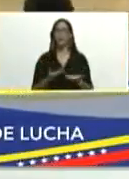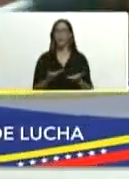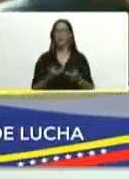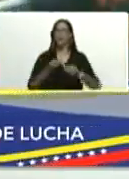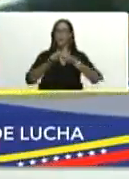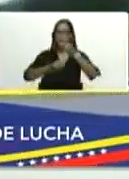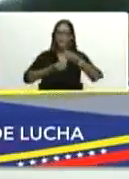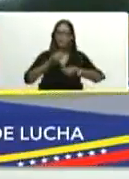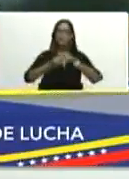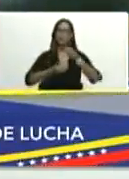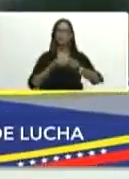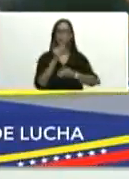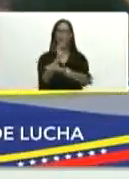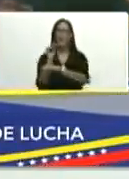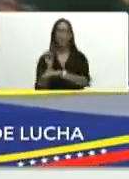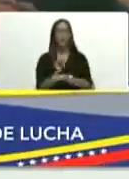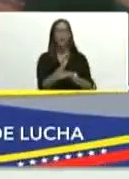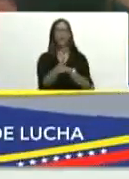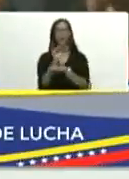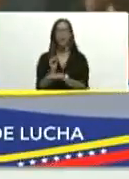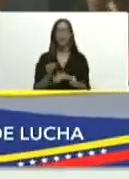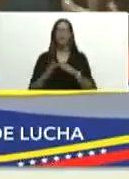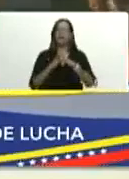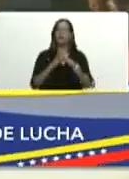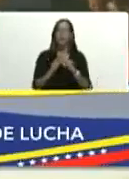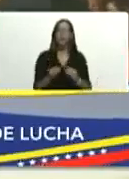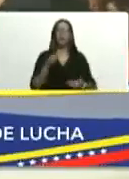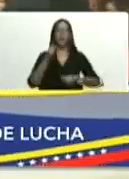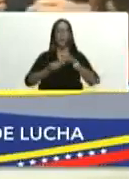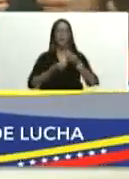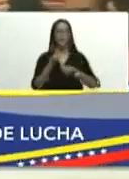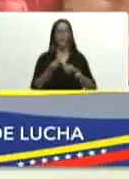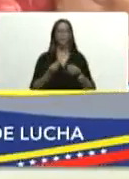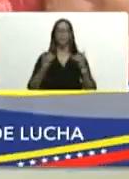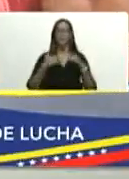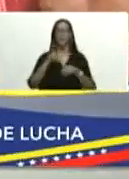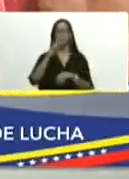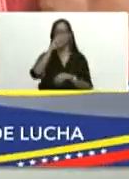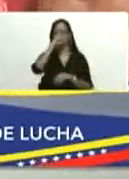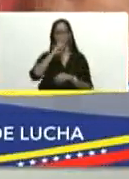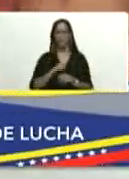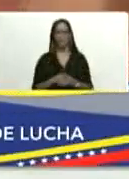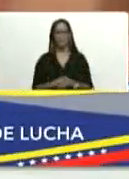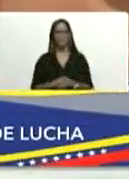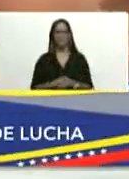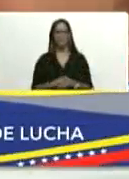y cuidar todo lo que hemos creado durante estos años